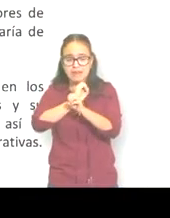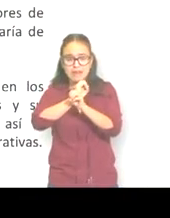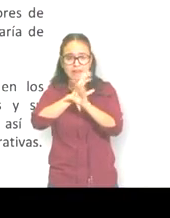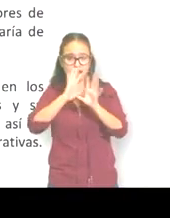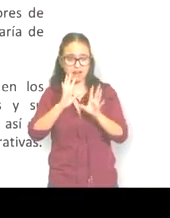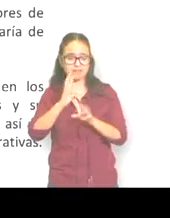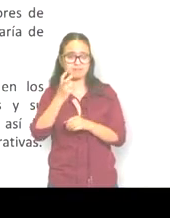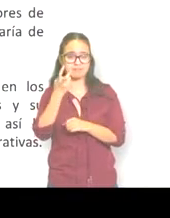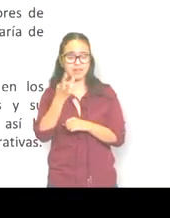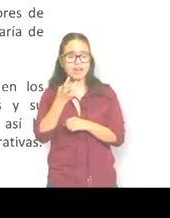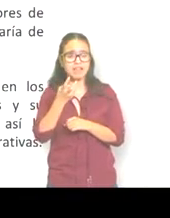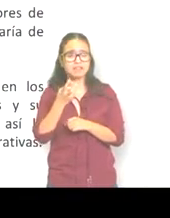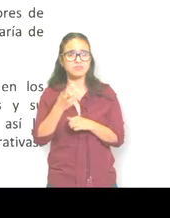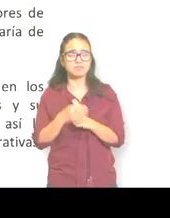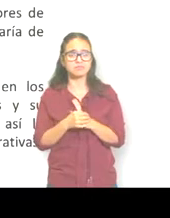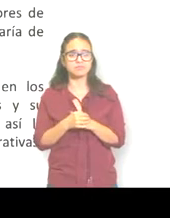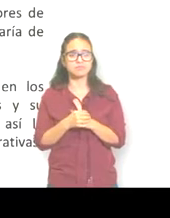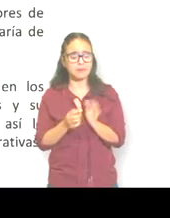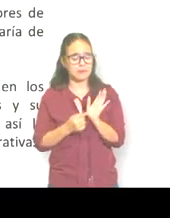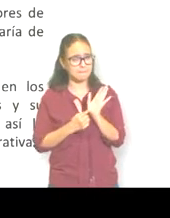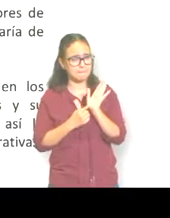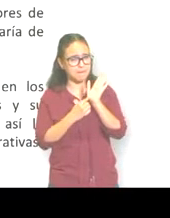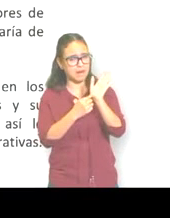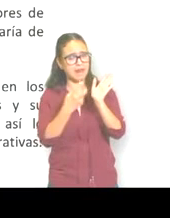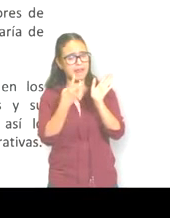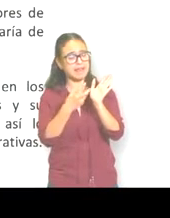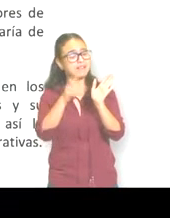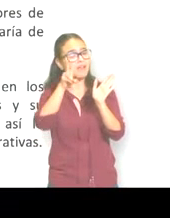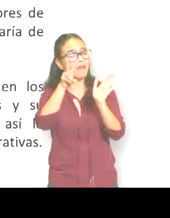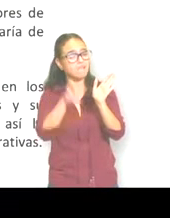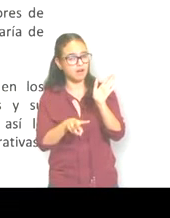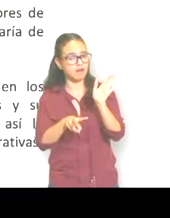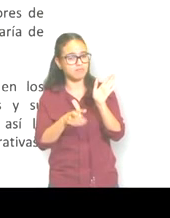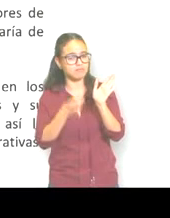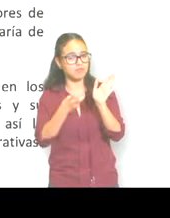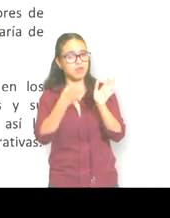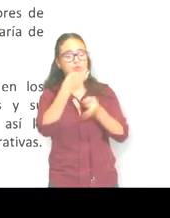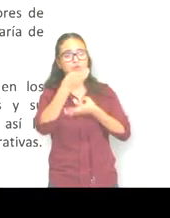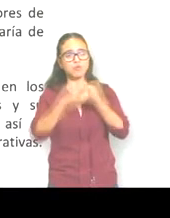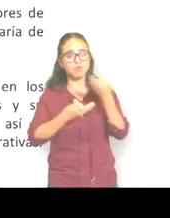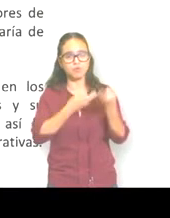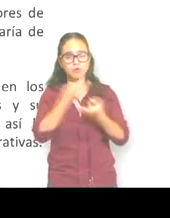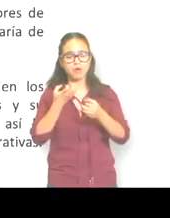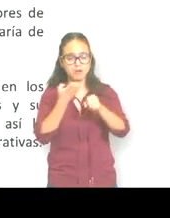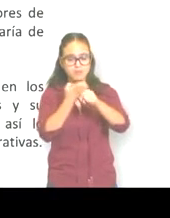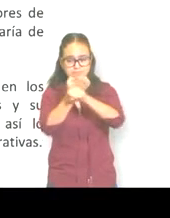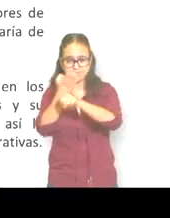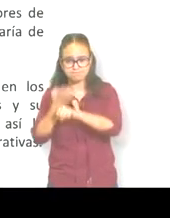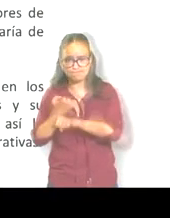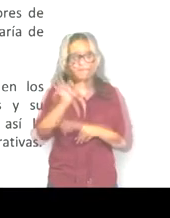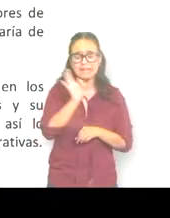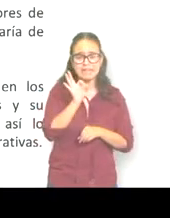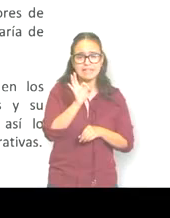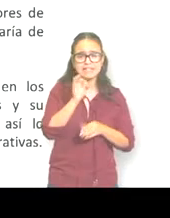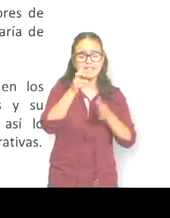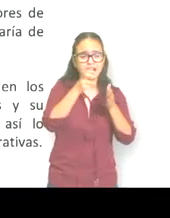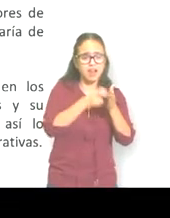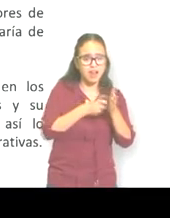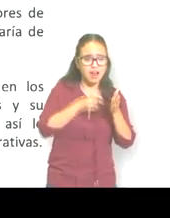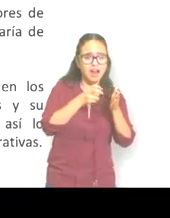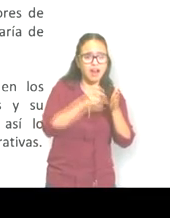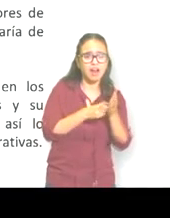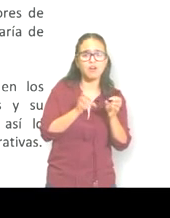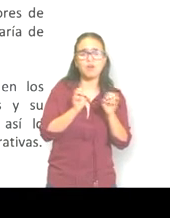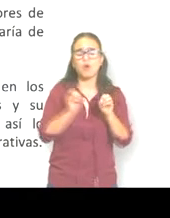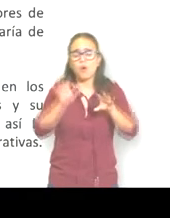permitan realmente tener una valoración real de todo lo que se está llevando a cabo en los estados. Puede haber cambios